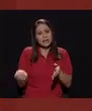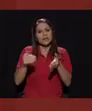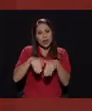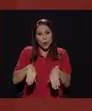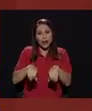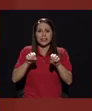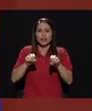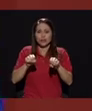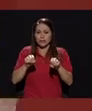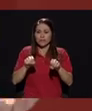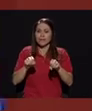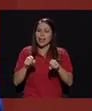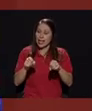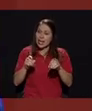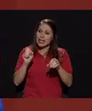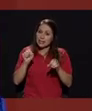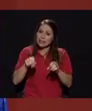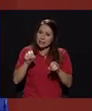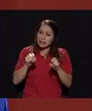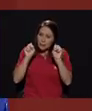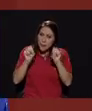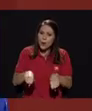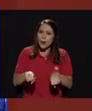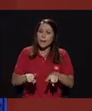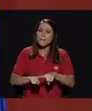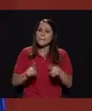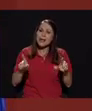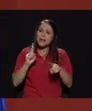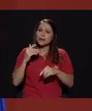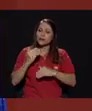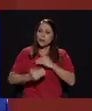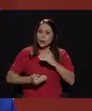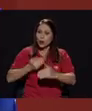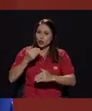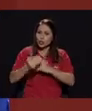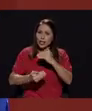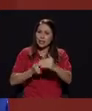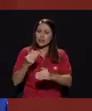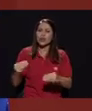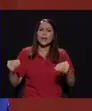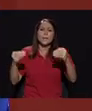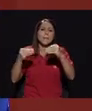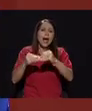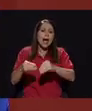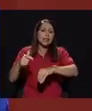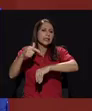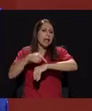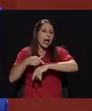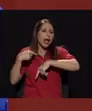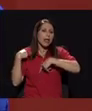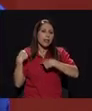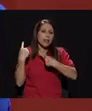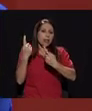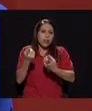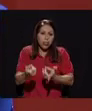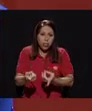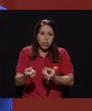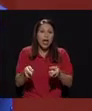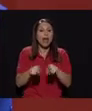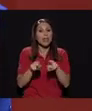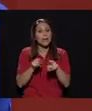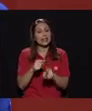no, pero es absolutamente viable, pero es un proceso de más largo plazo y